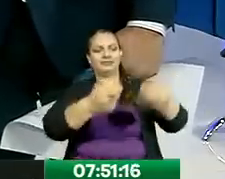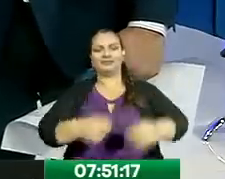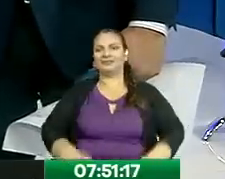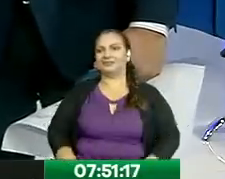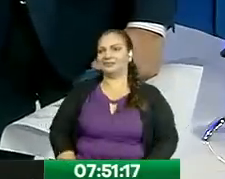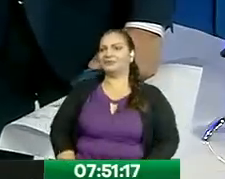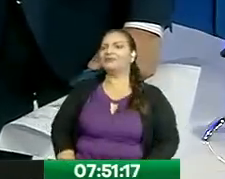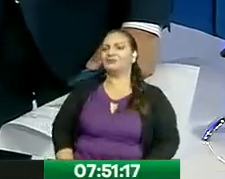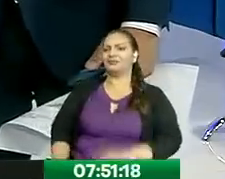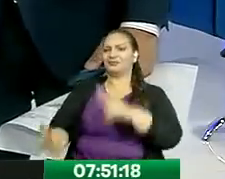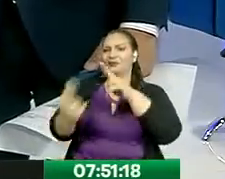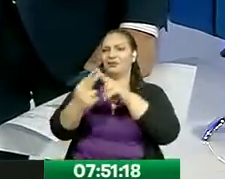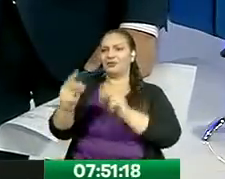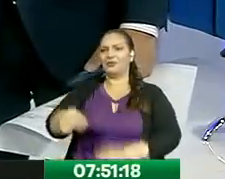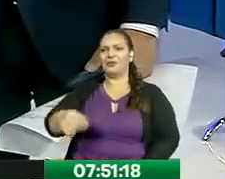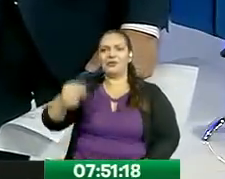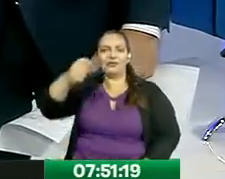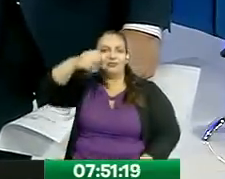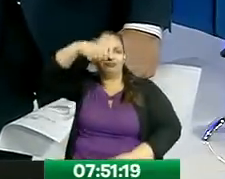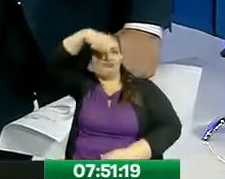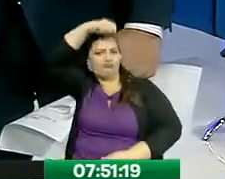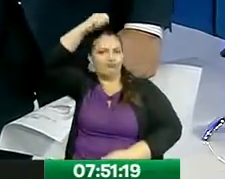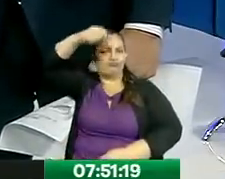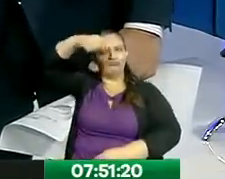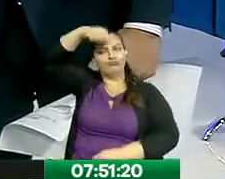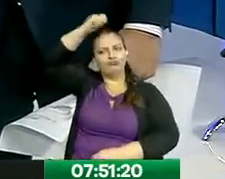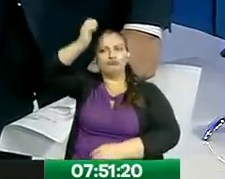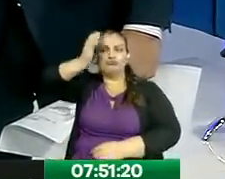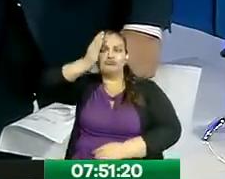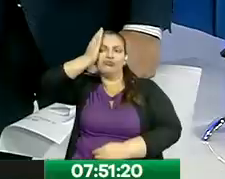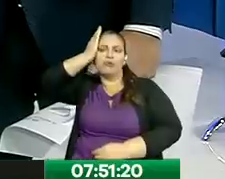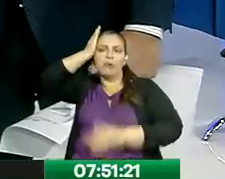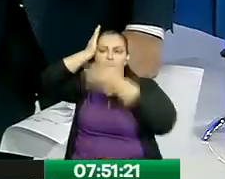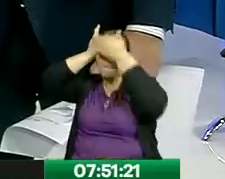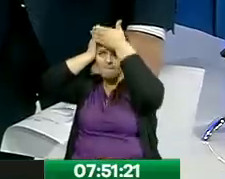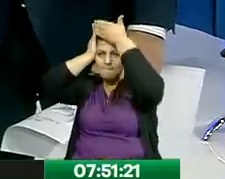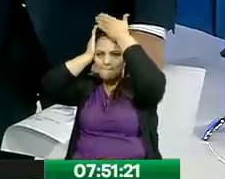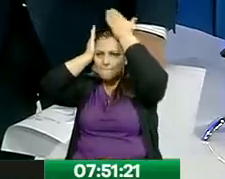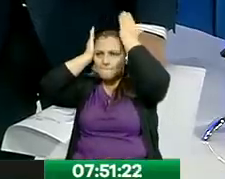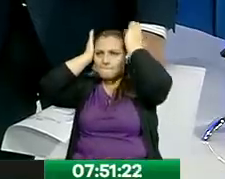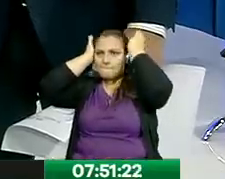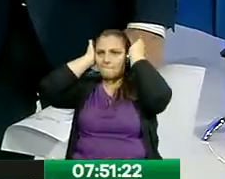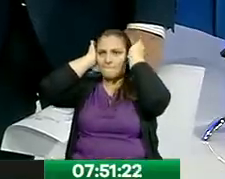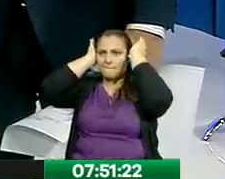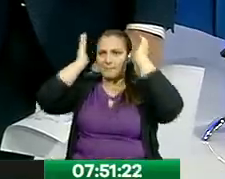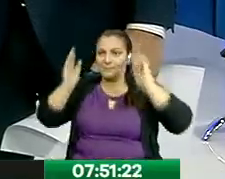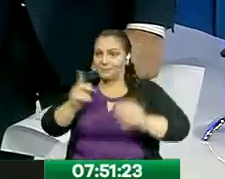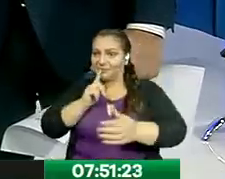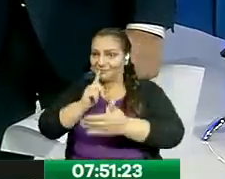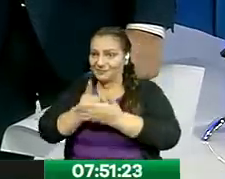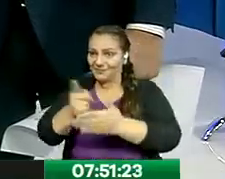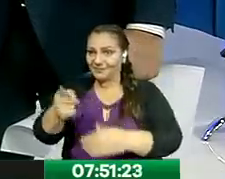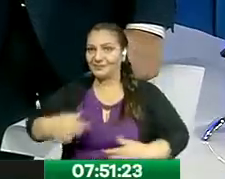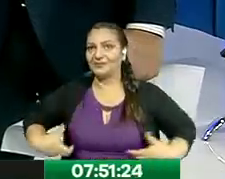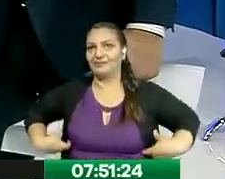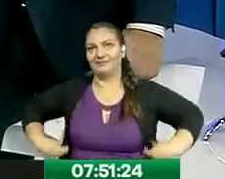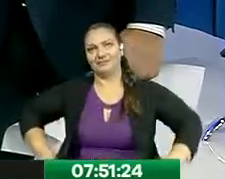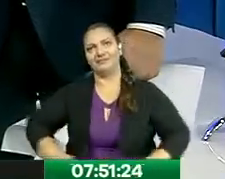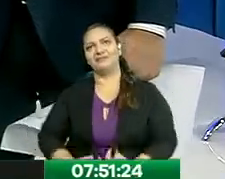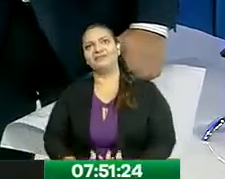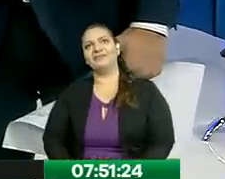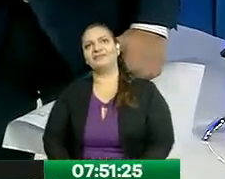y todo bien peinaditos 12 molar el siempre claro que sí el glamour jamás debe perderse verdad que sí y mi querido ser